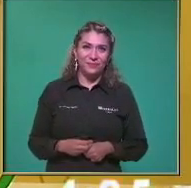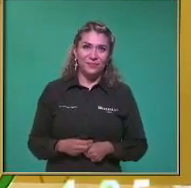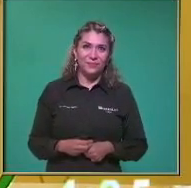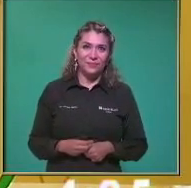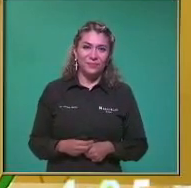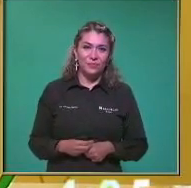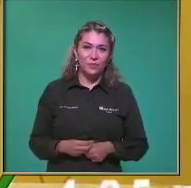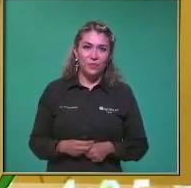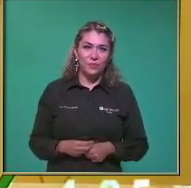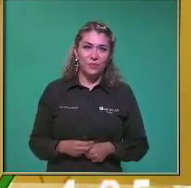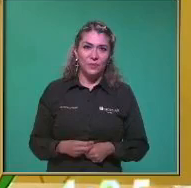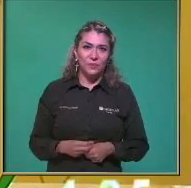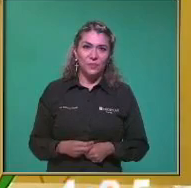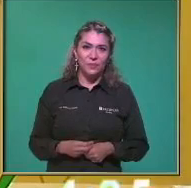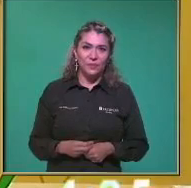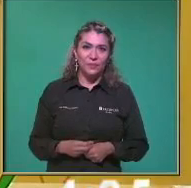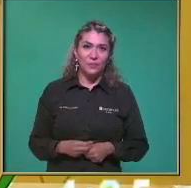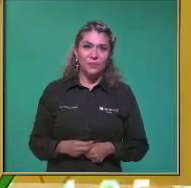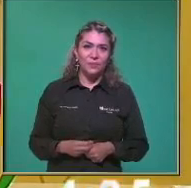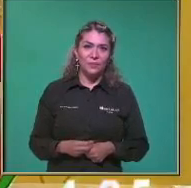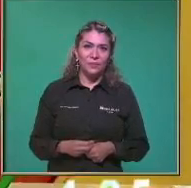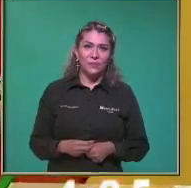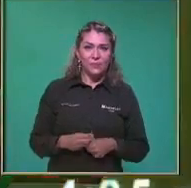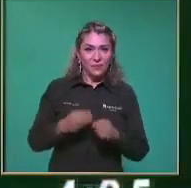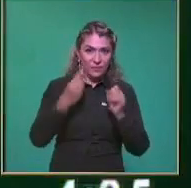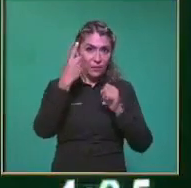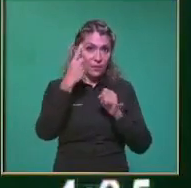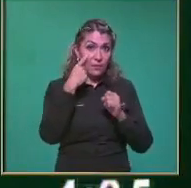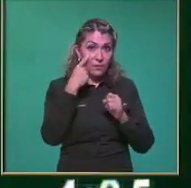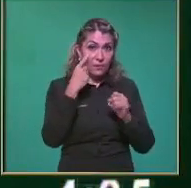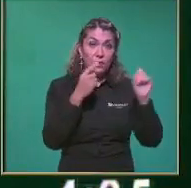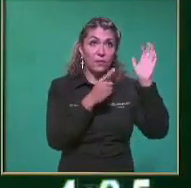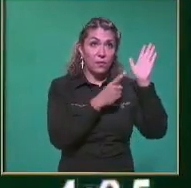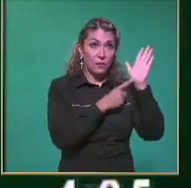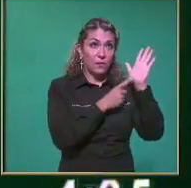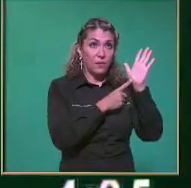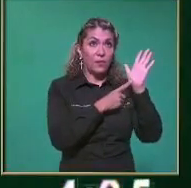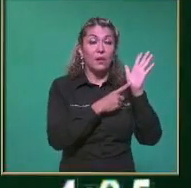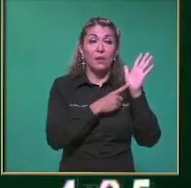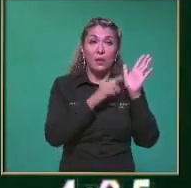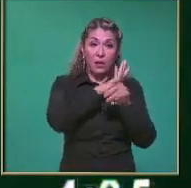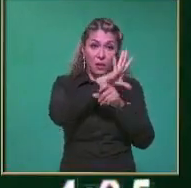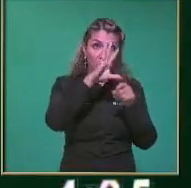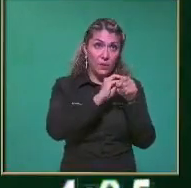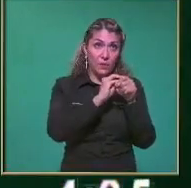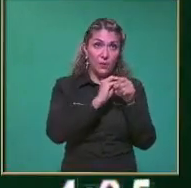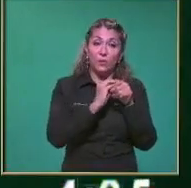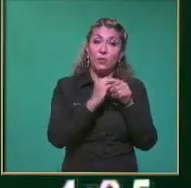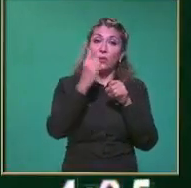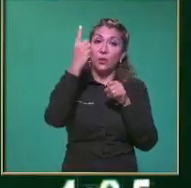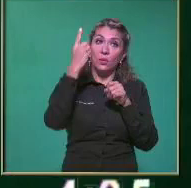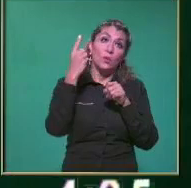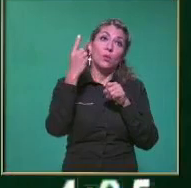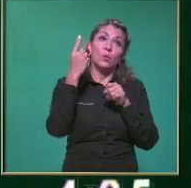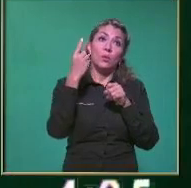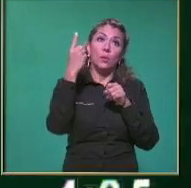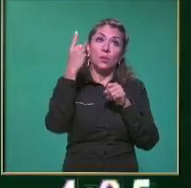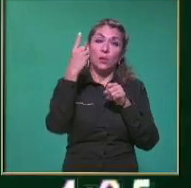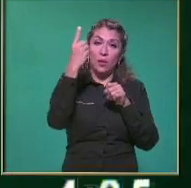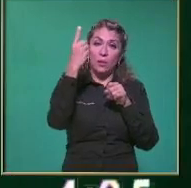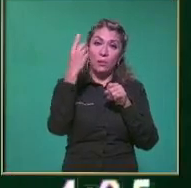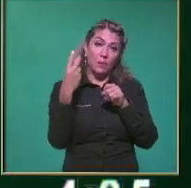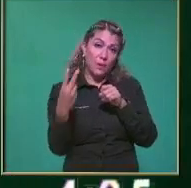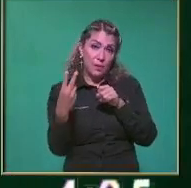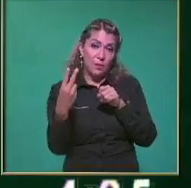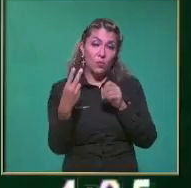Y tengo los medios. Ahí están ya, gracias. Tengo el entero. Lo tengo dividido